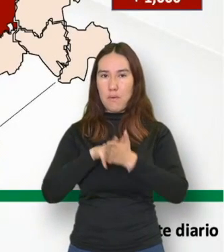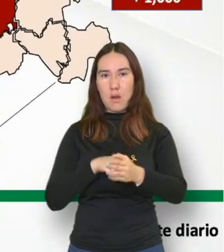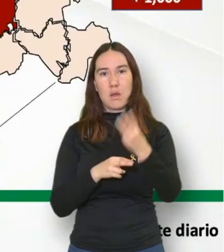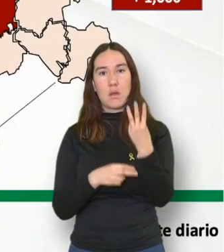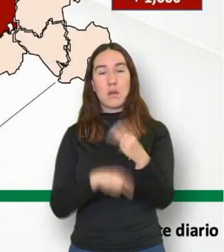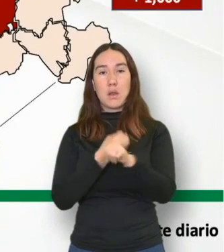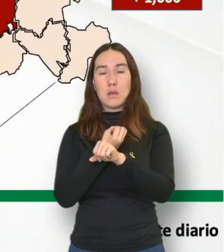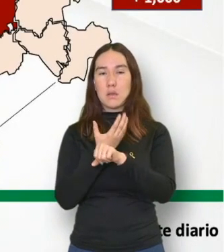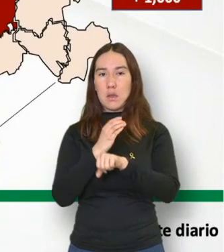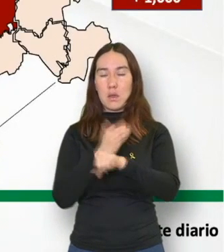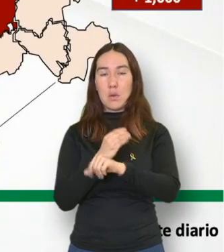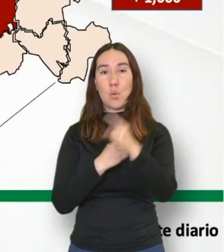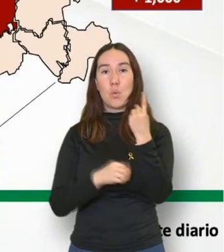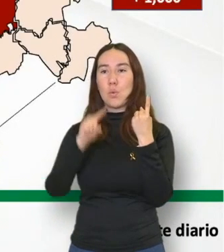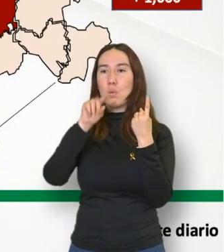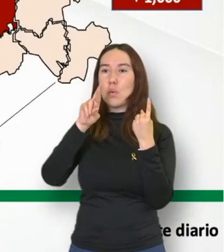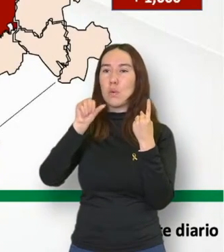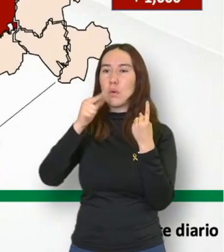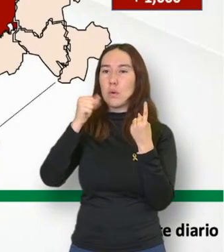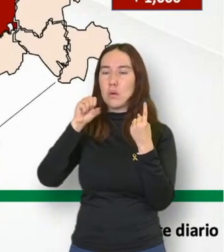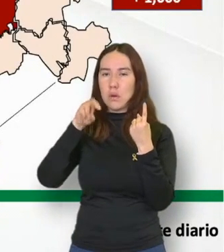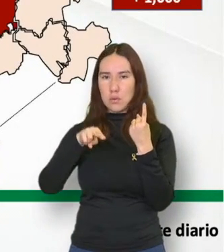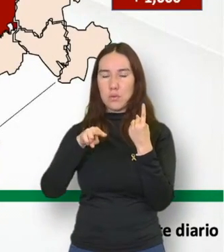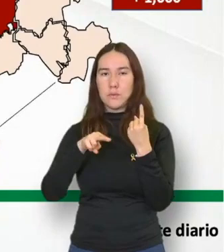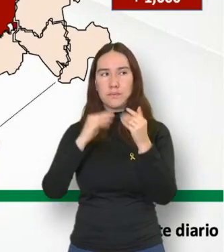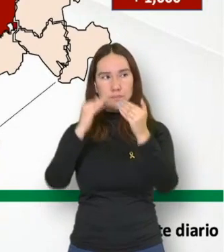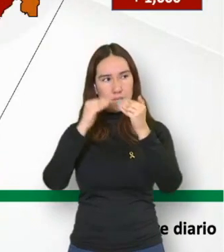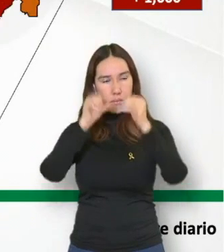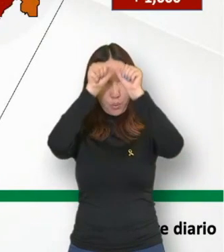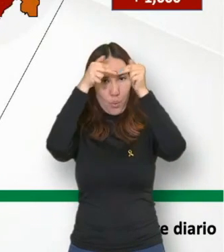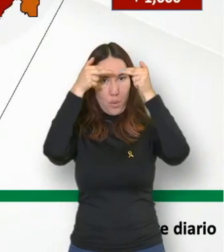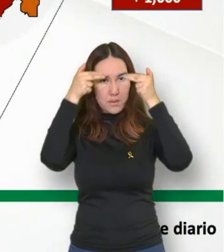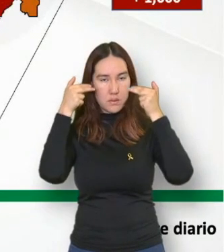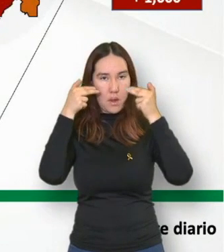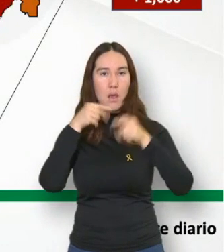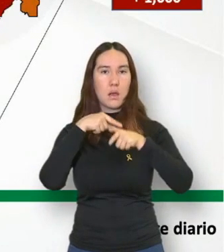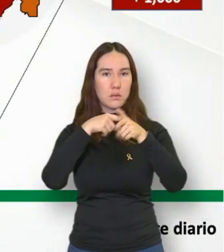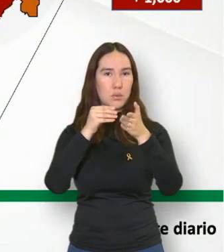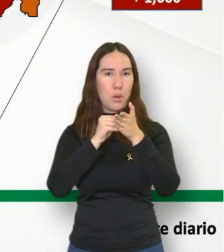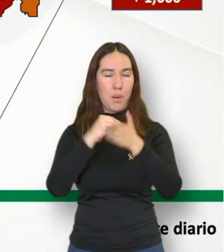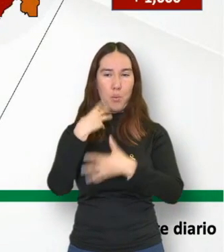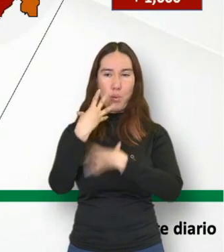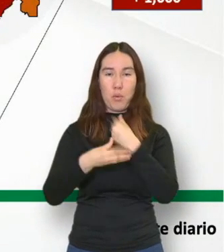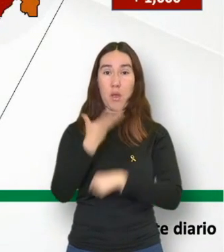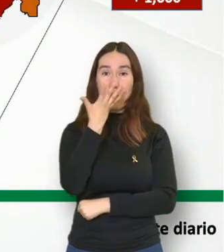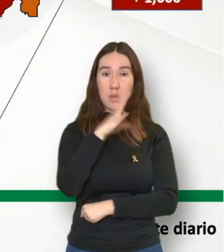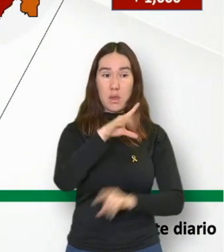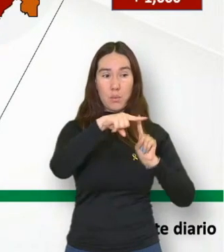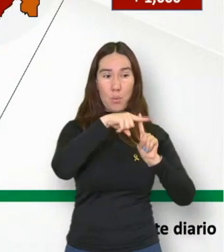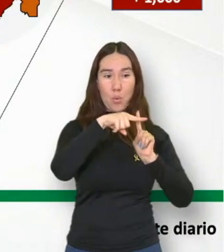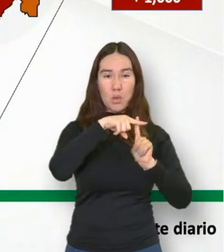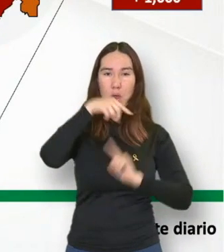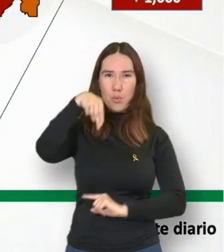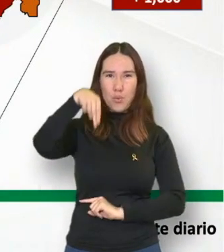1 en el municipio de rayón y en la huasteca también de nueva cuenta con presencia de casos 10 en la parte norte